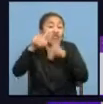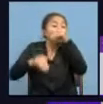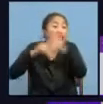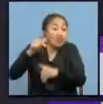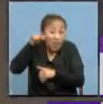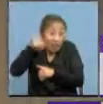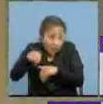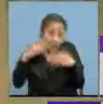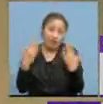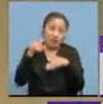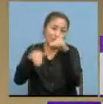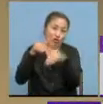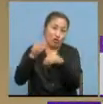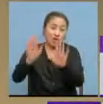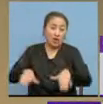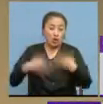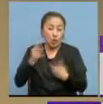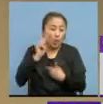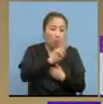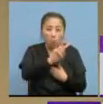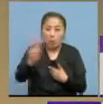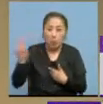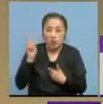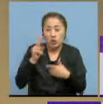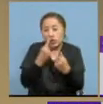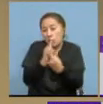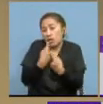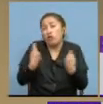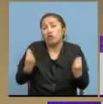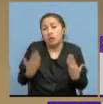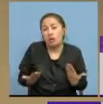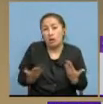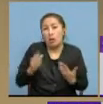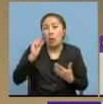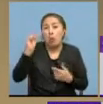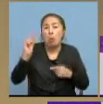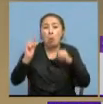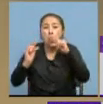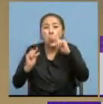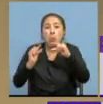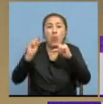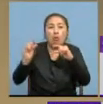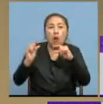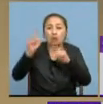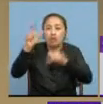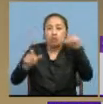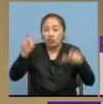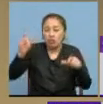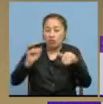colegio, entonces lo que uno ha podido ver aquí y en otros lados ha sido poquísima la